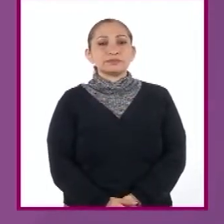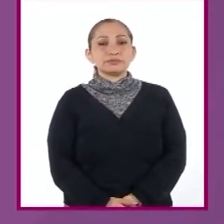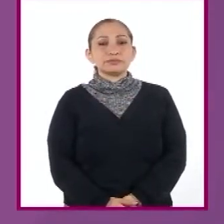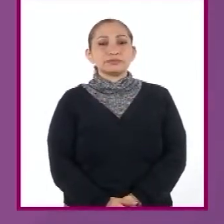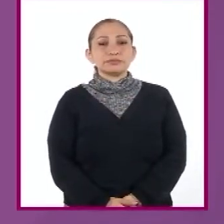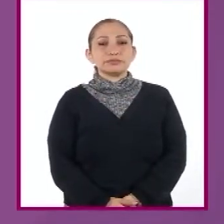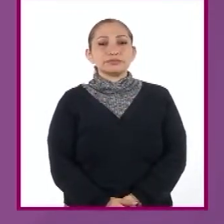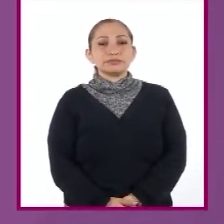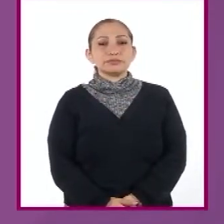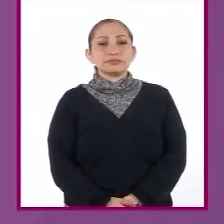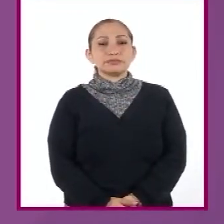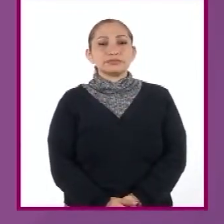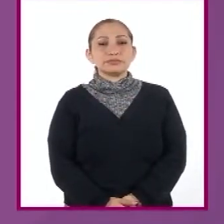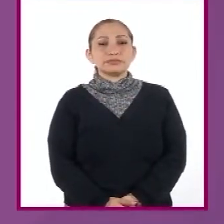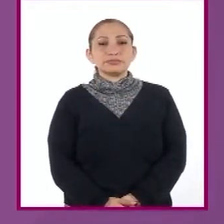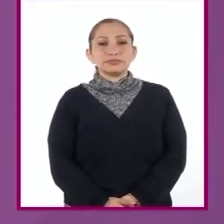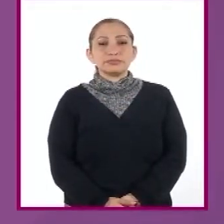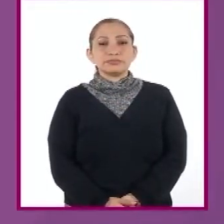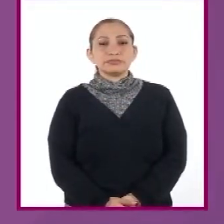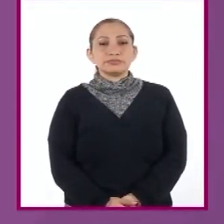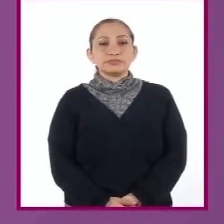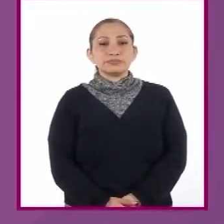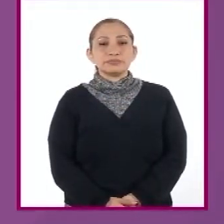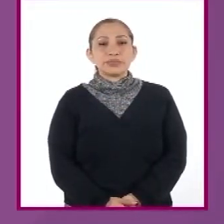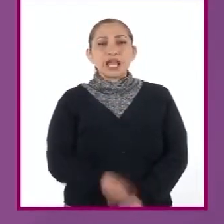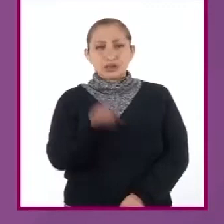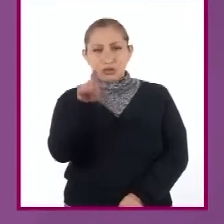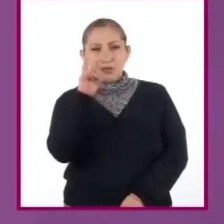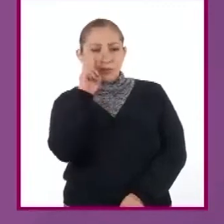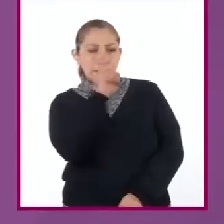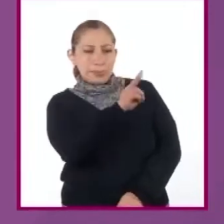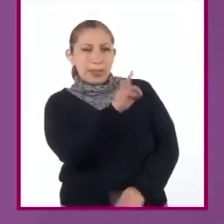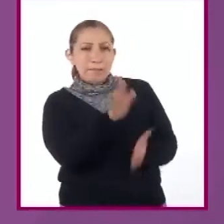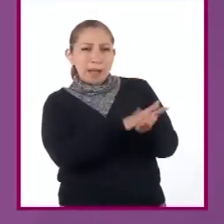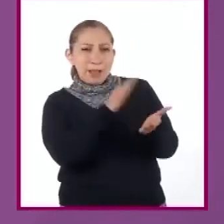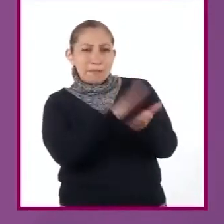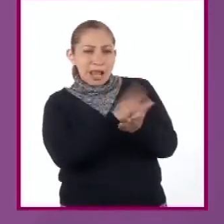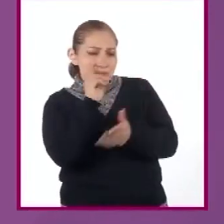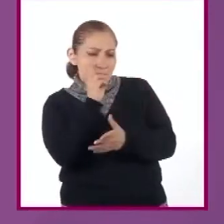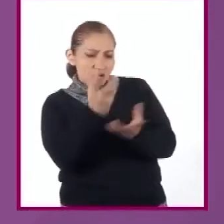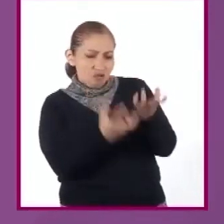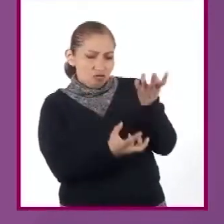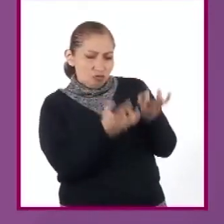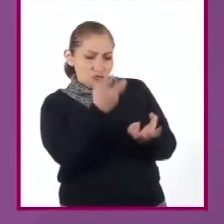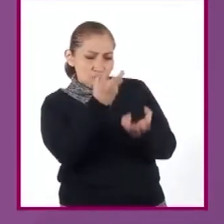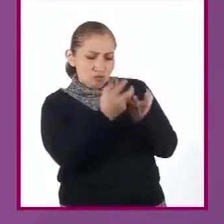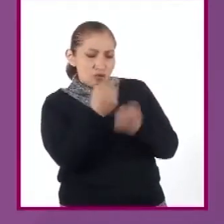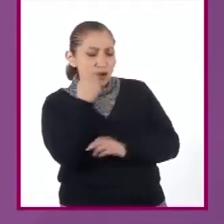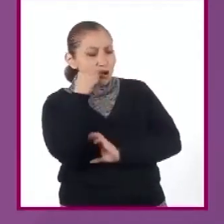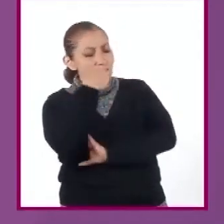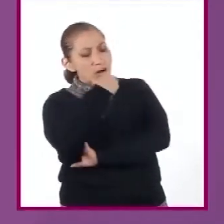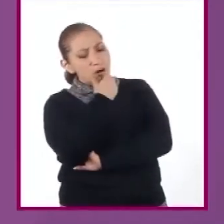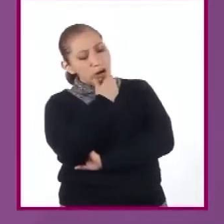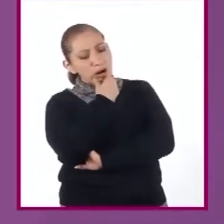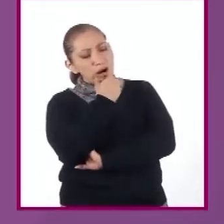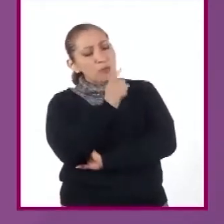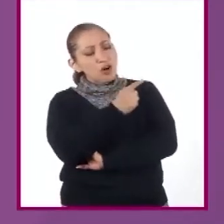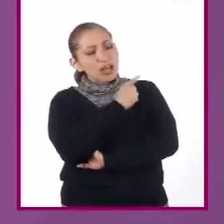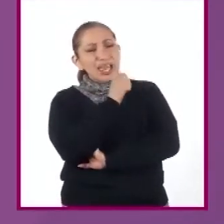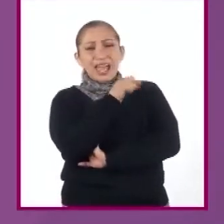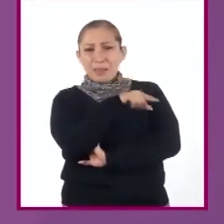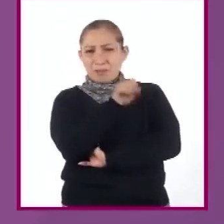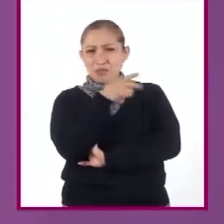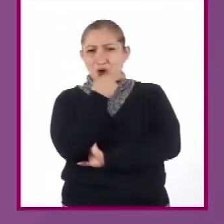Si vemos un pedazo de papel quemándose, podemos entender por qué